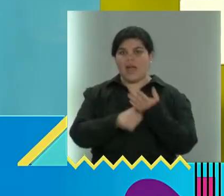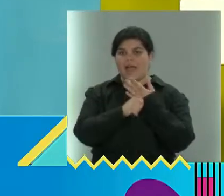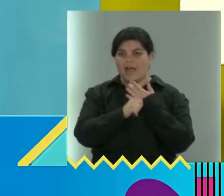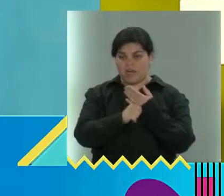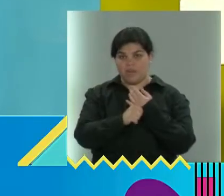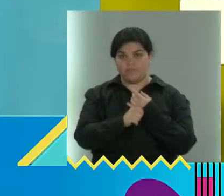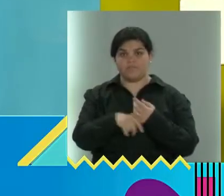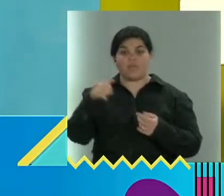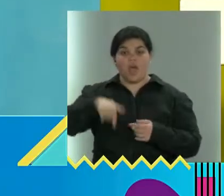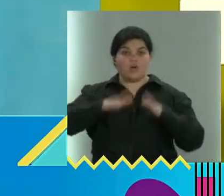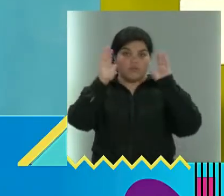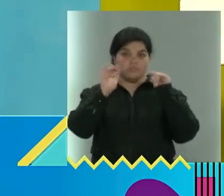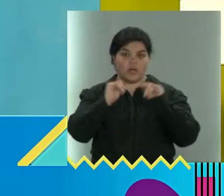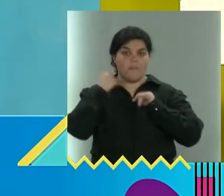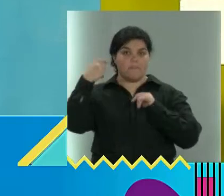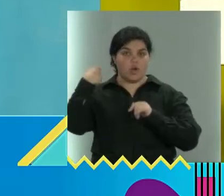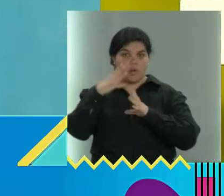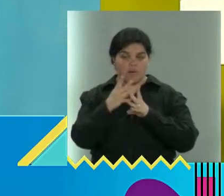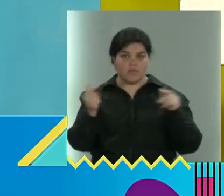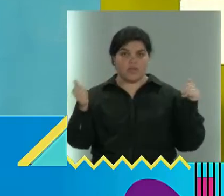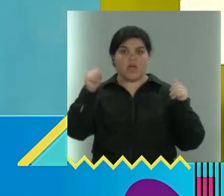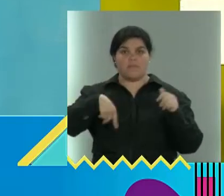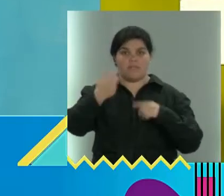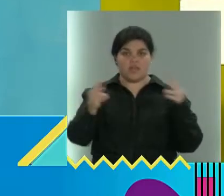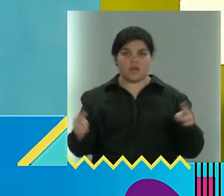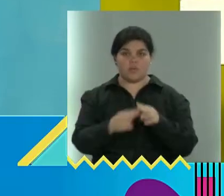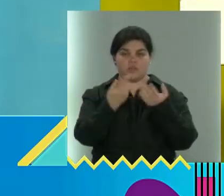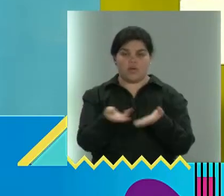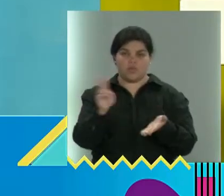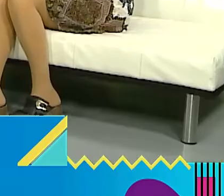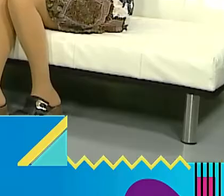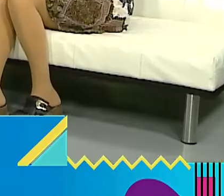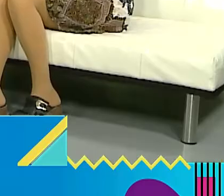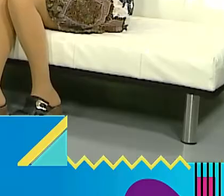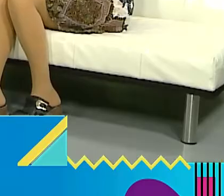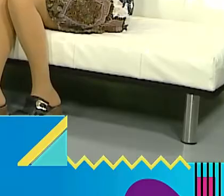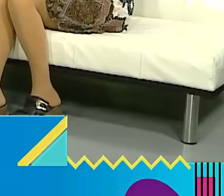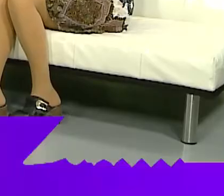Nosotros nos despedimos, nos encontramos mañana en un nuevo Distintos Parecidos.